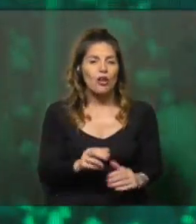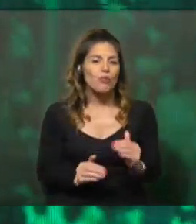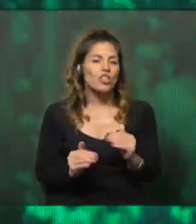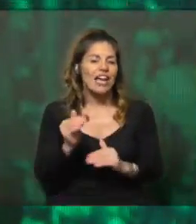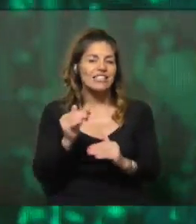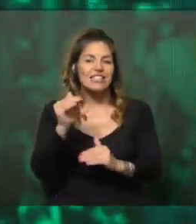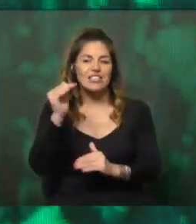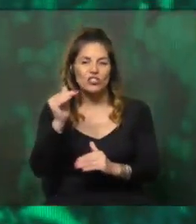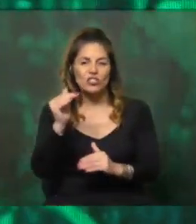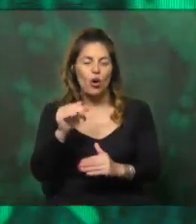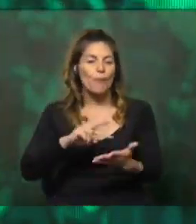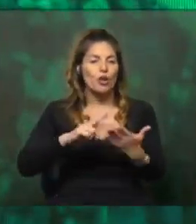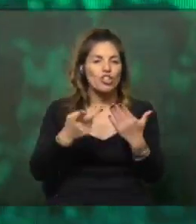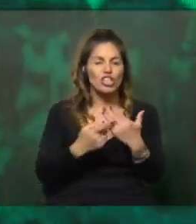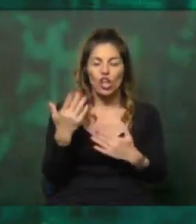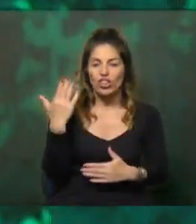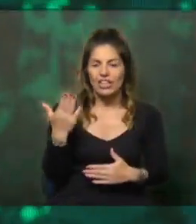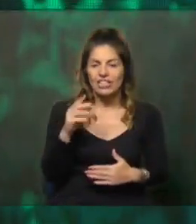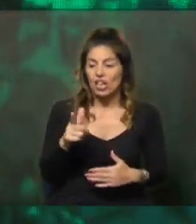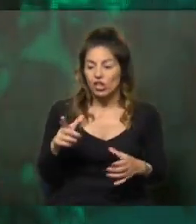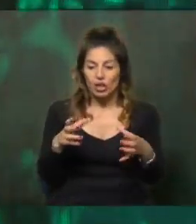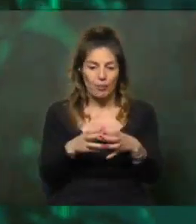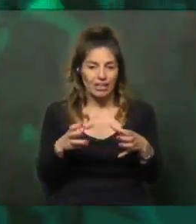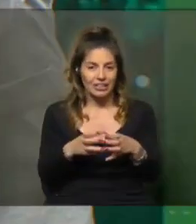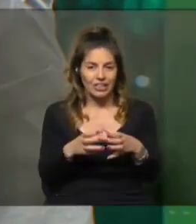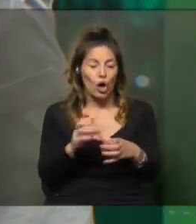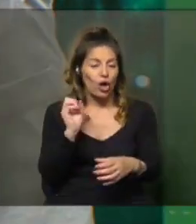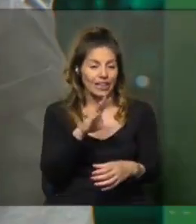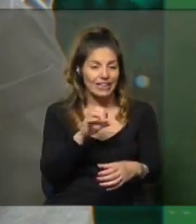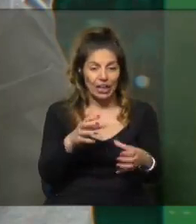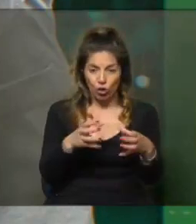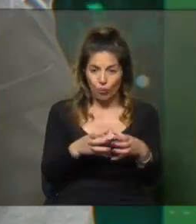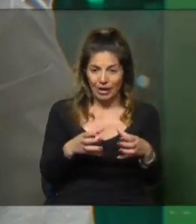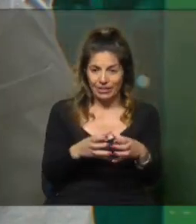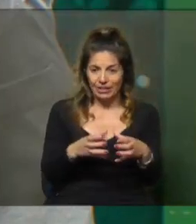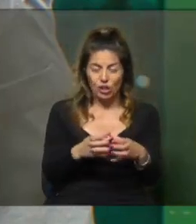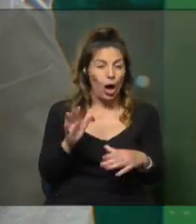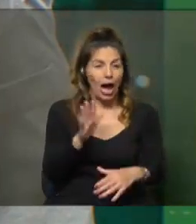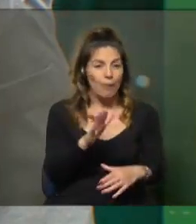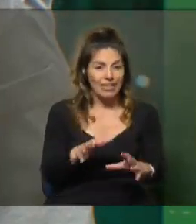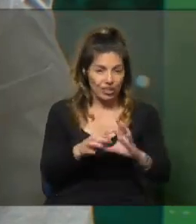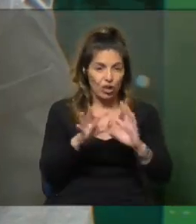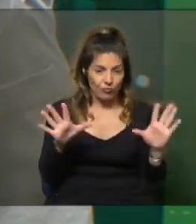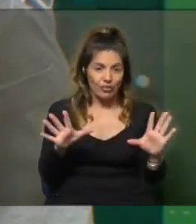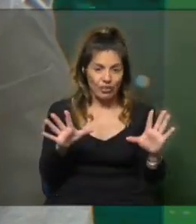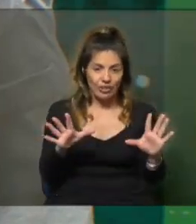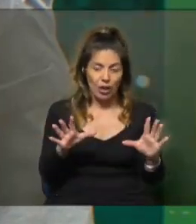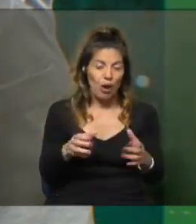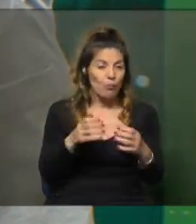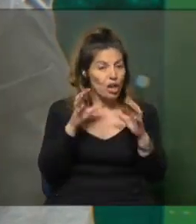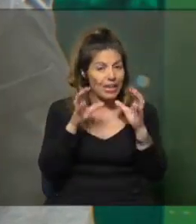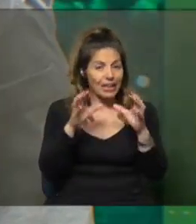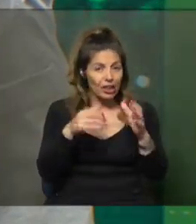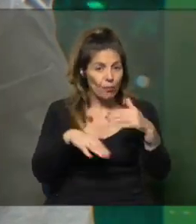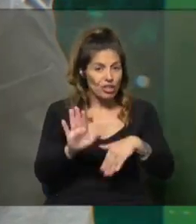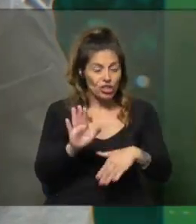eh proyectos de derecha sin partido sí criticando a los partidos amenazando a la democracia de alguna manera porque ponen en riesgo la mayor